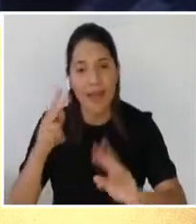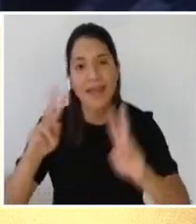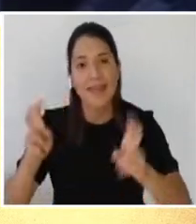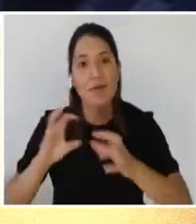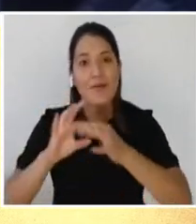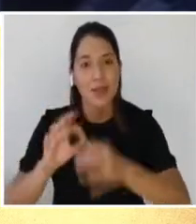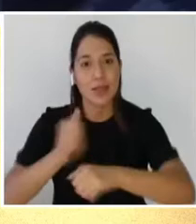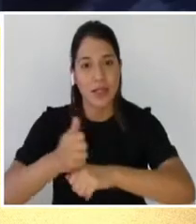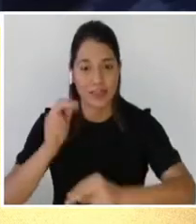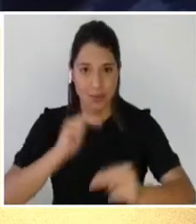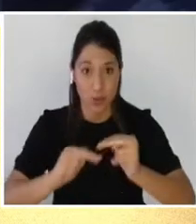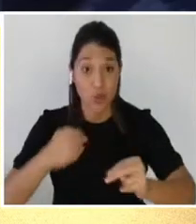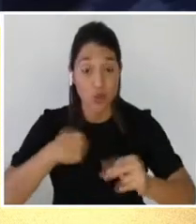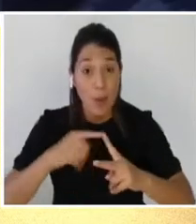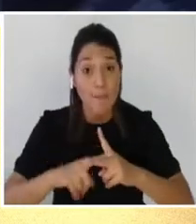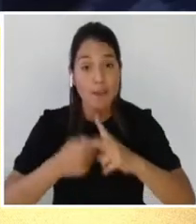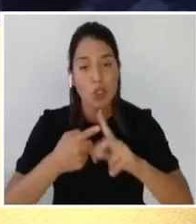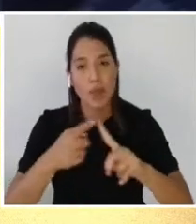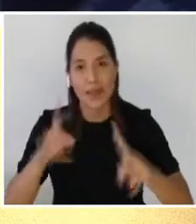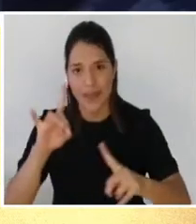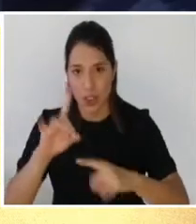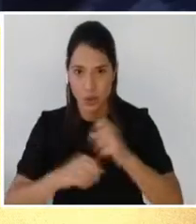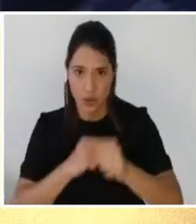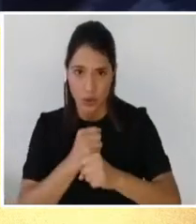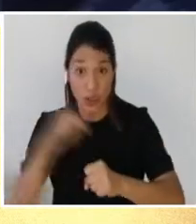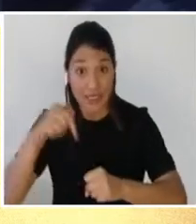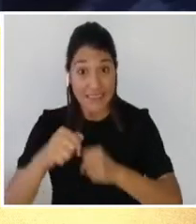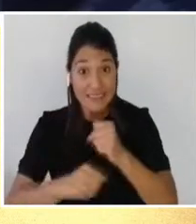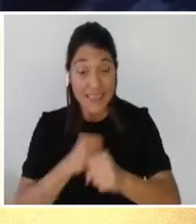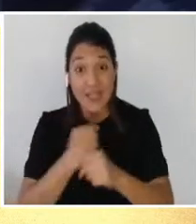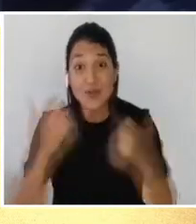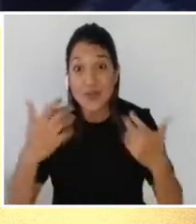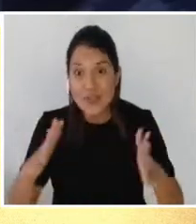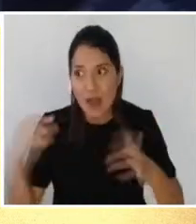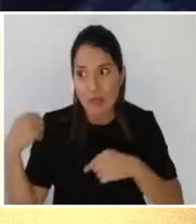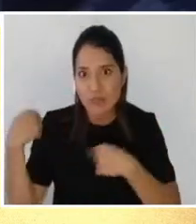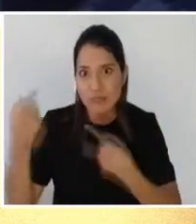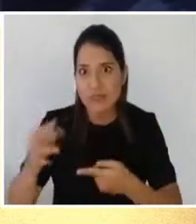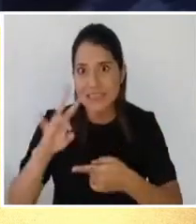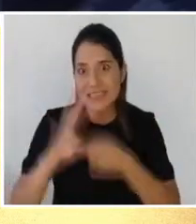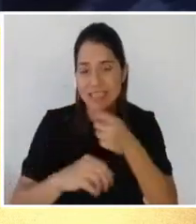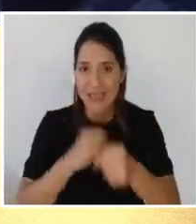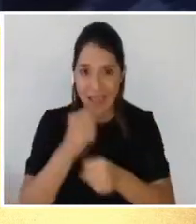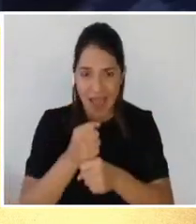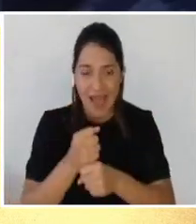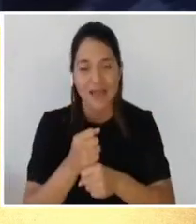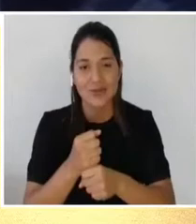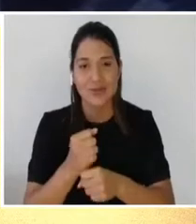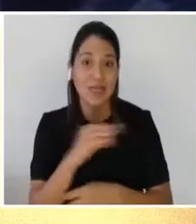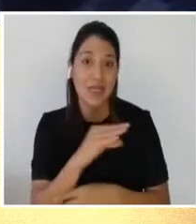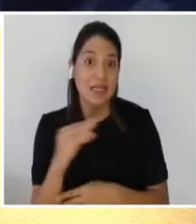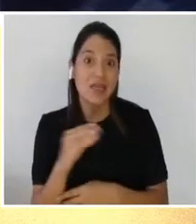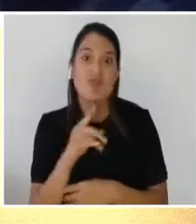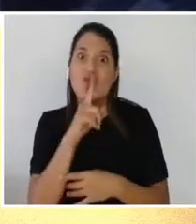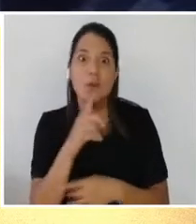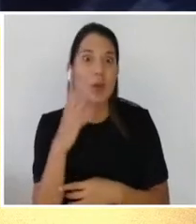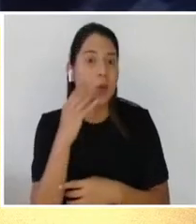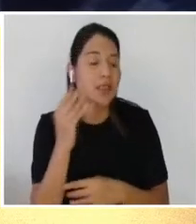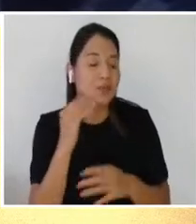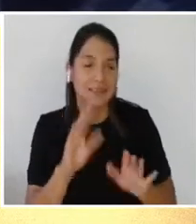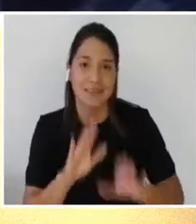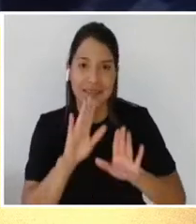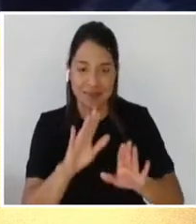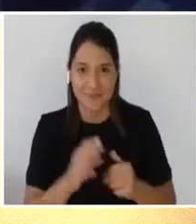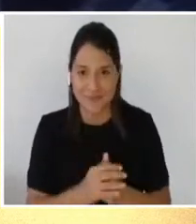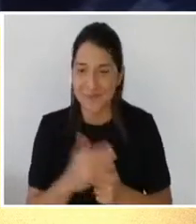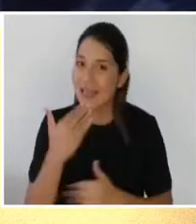Ya este año cumplimos 7 años, ¿verdad?, en toda esta labor. Y ha sido una experiencia maravillosa. Gracias,